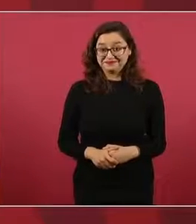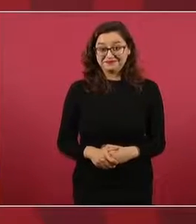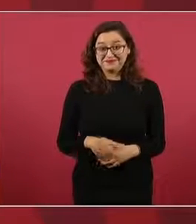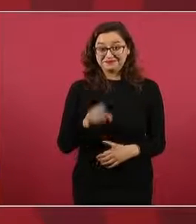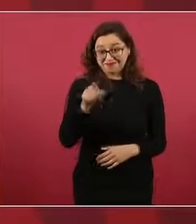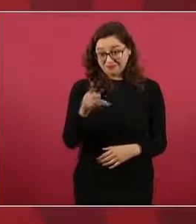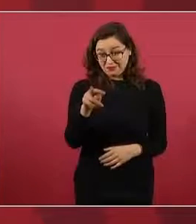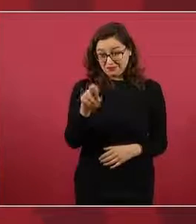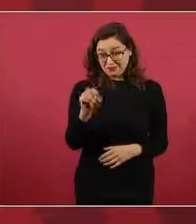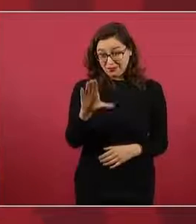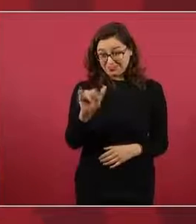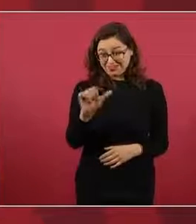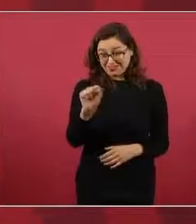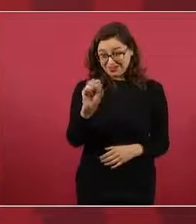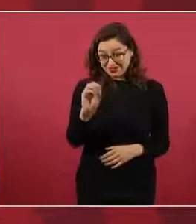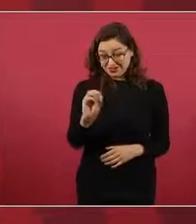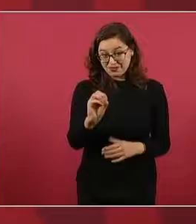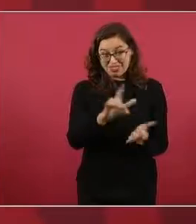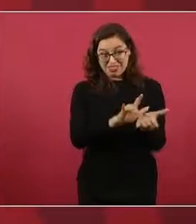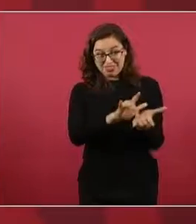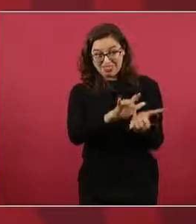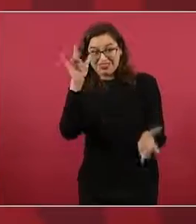va a sacar, ¿no?, mañana